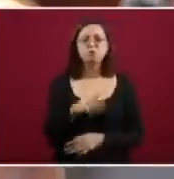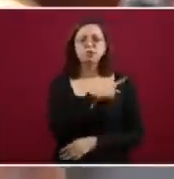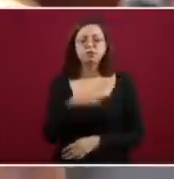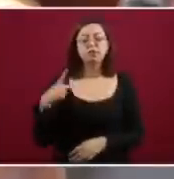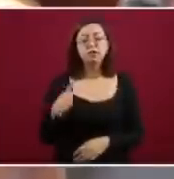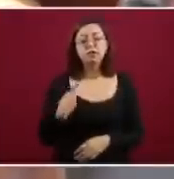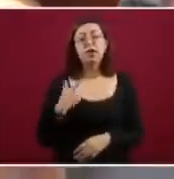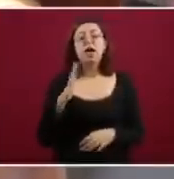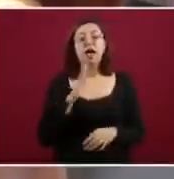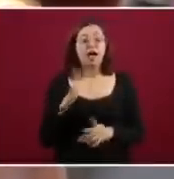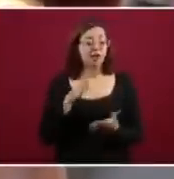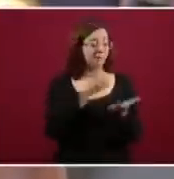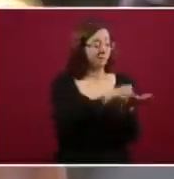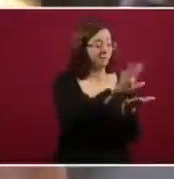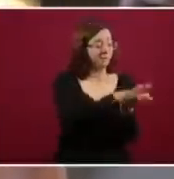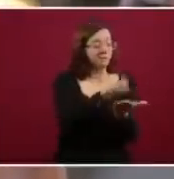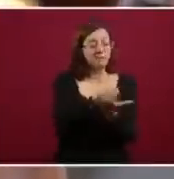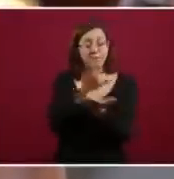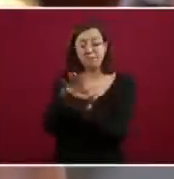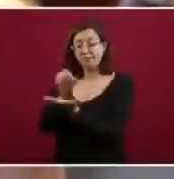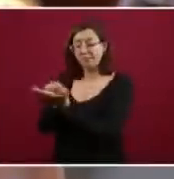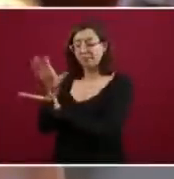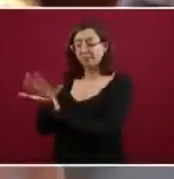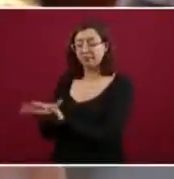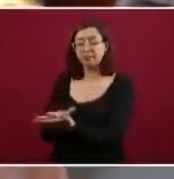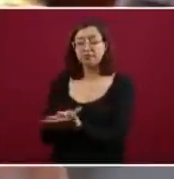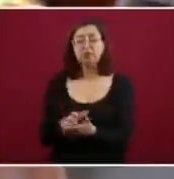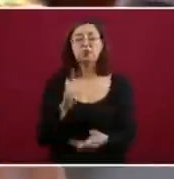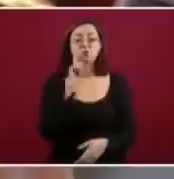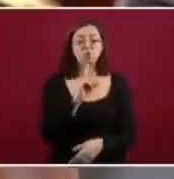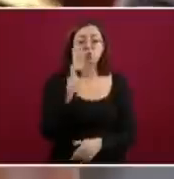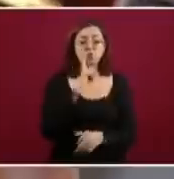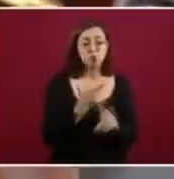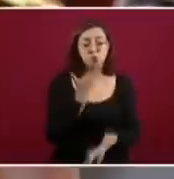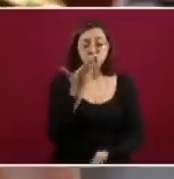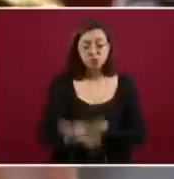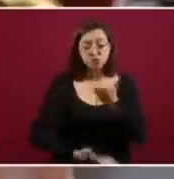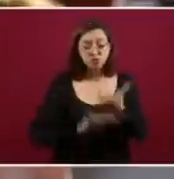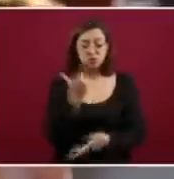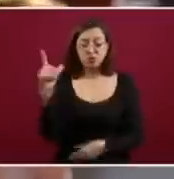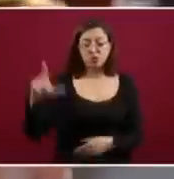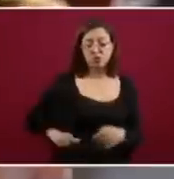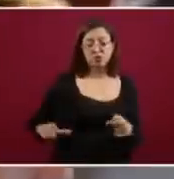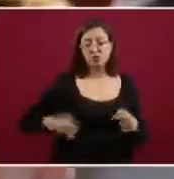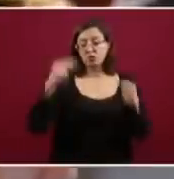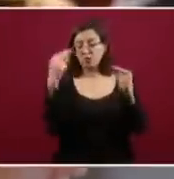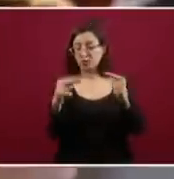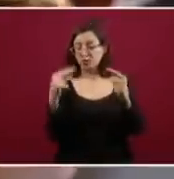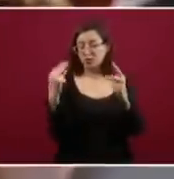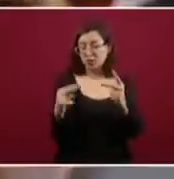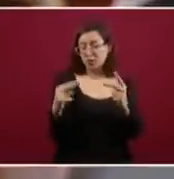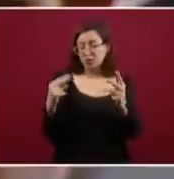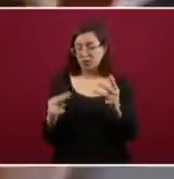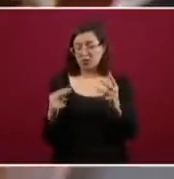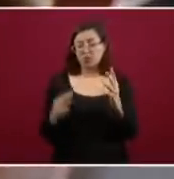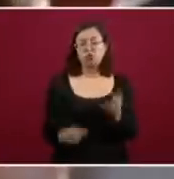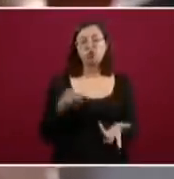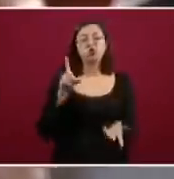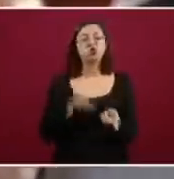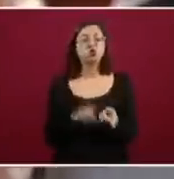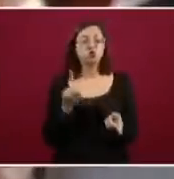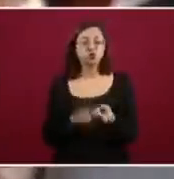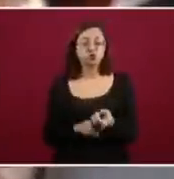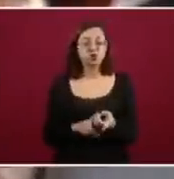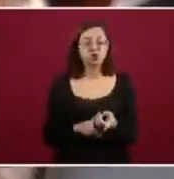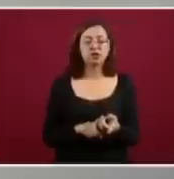tienen documentados casos donde son señaladas las servidoras públicas que a continuación se indican y que se ubican en los supuestos